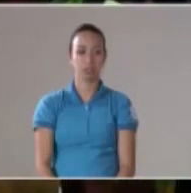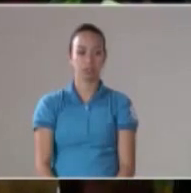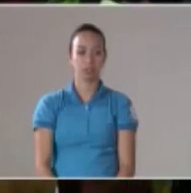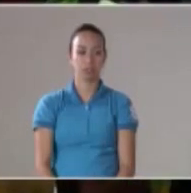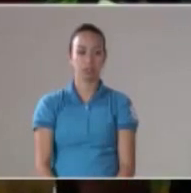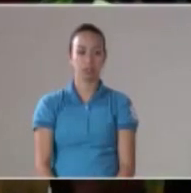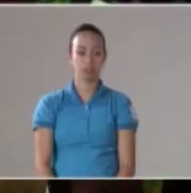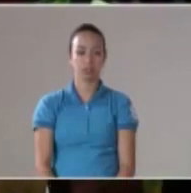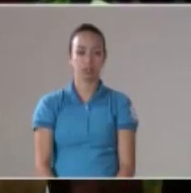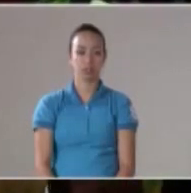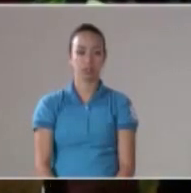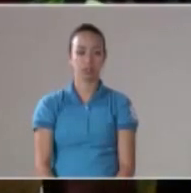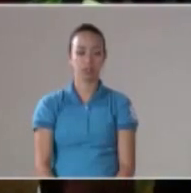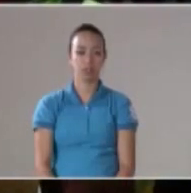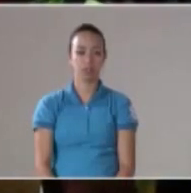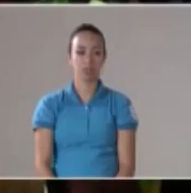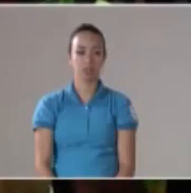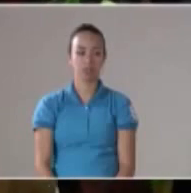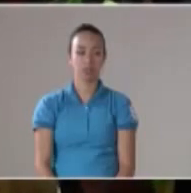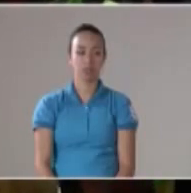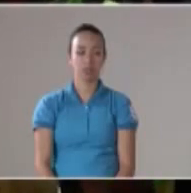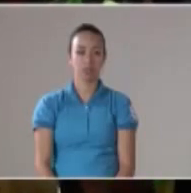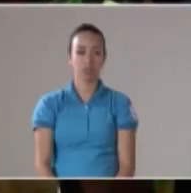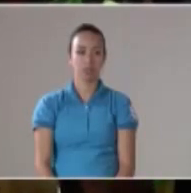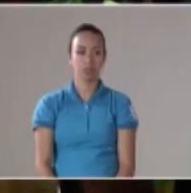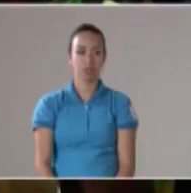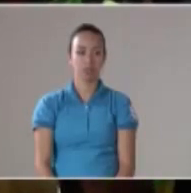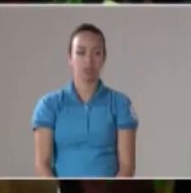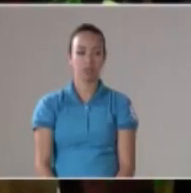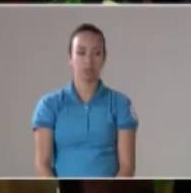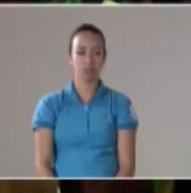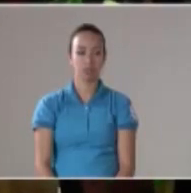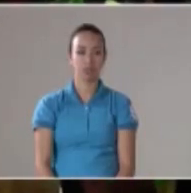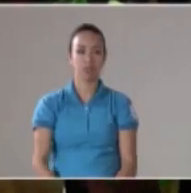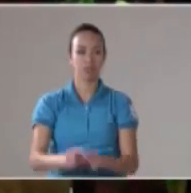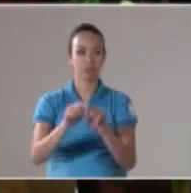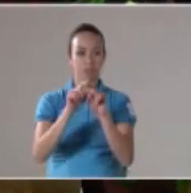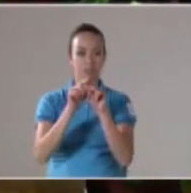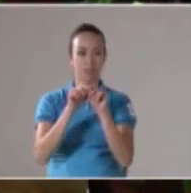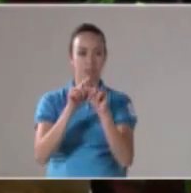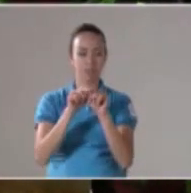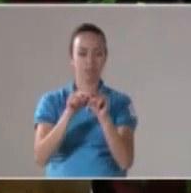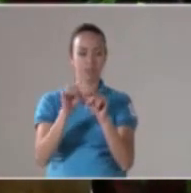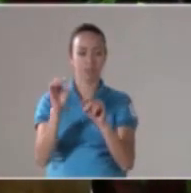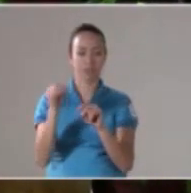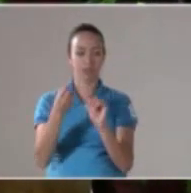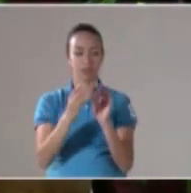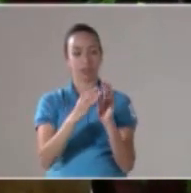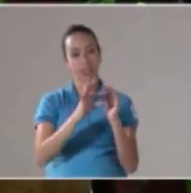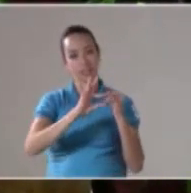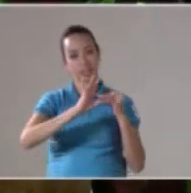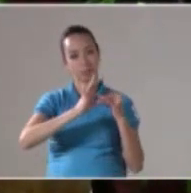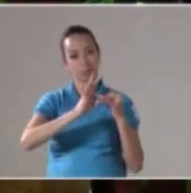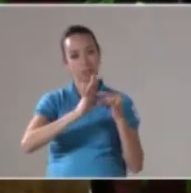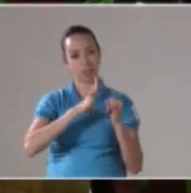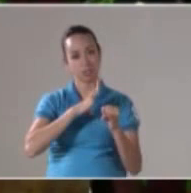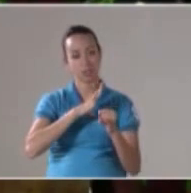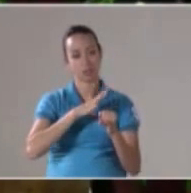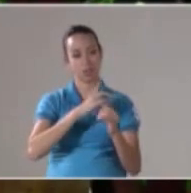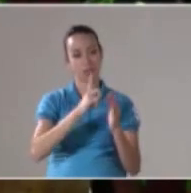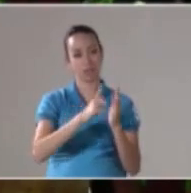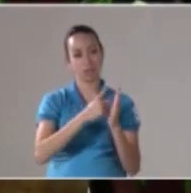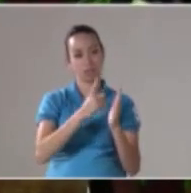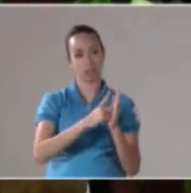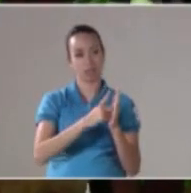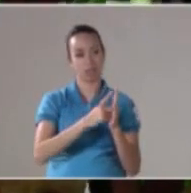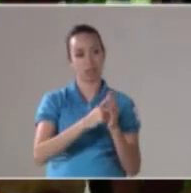143. Ponelo. Es que el 140. En la Biblia, depende qué Biblia tienes, el libro de los Salmos se corre un capítulo,